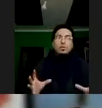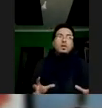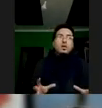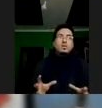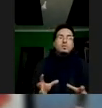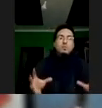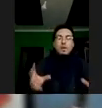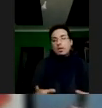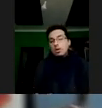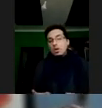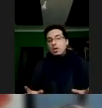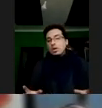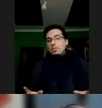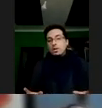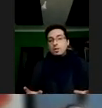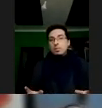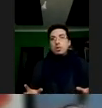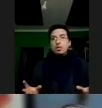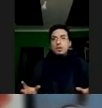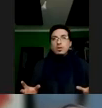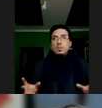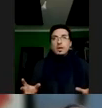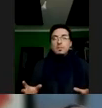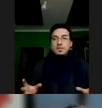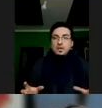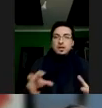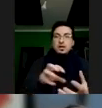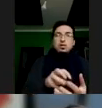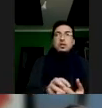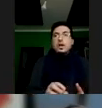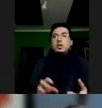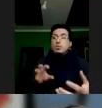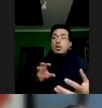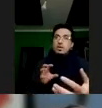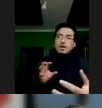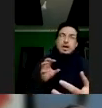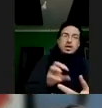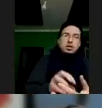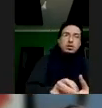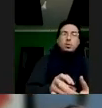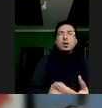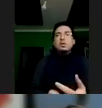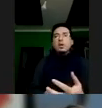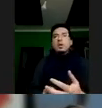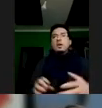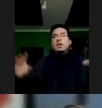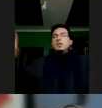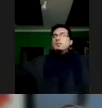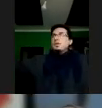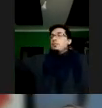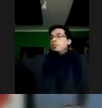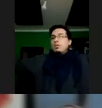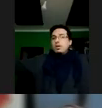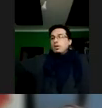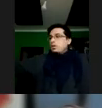detalle, recuerden que es un plano que me permite poder conocer de una manera más certera ciertos detalles, como que hace un acercamiento del objeto. Imagínense,